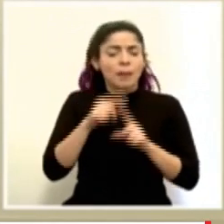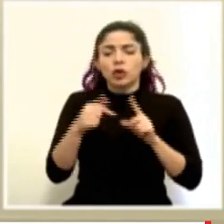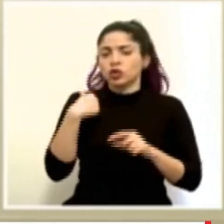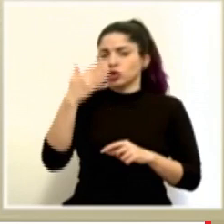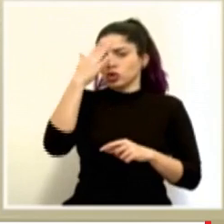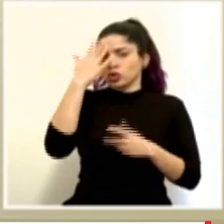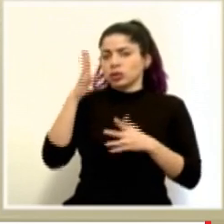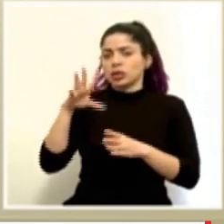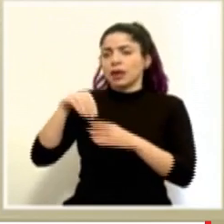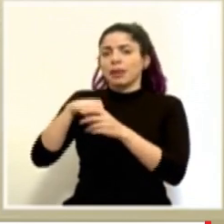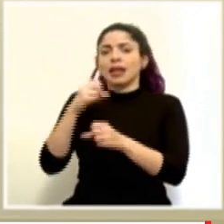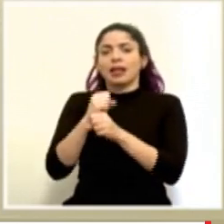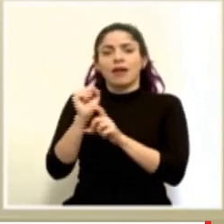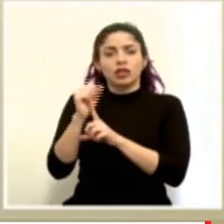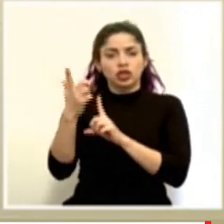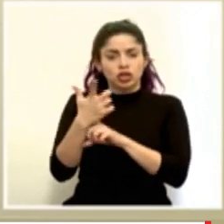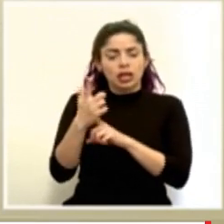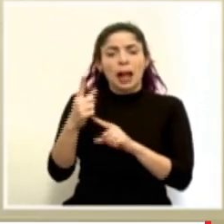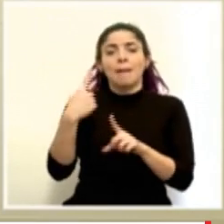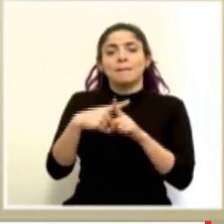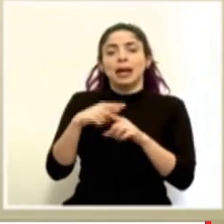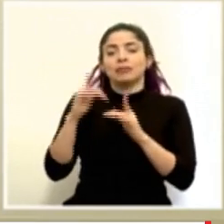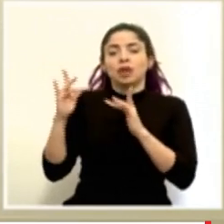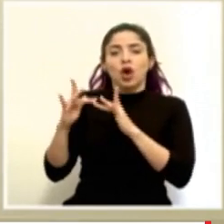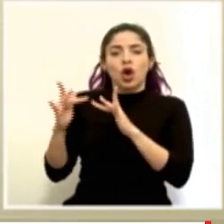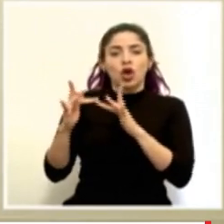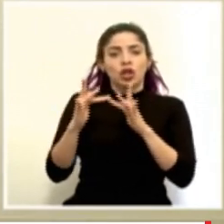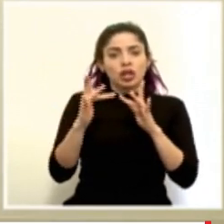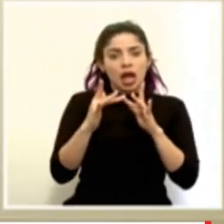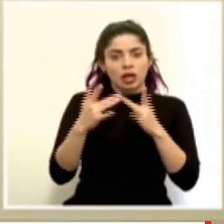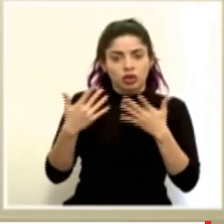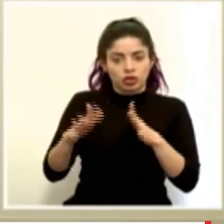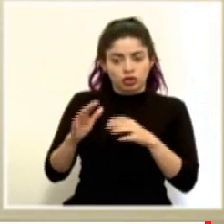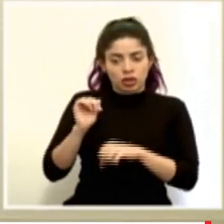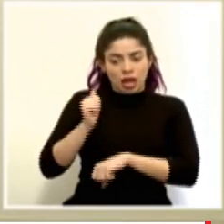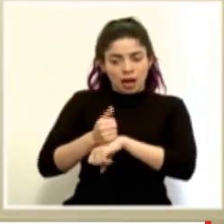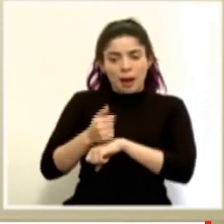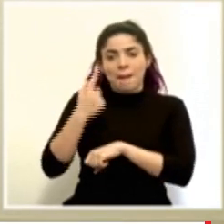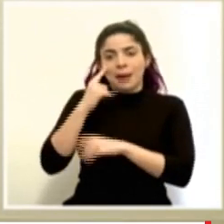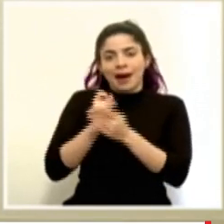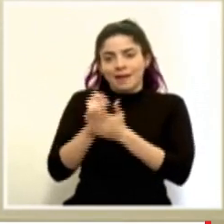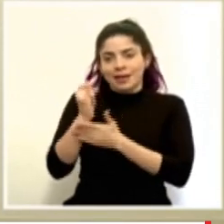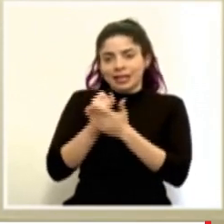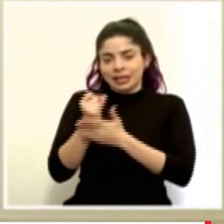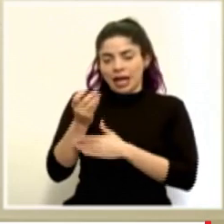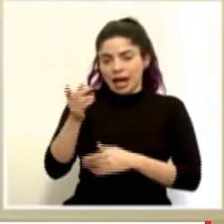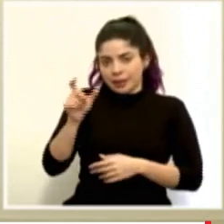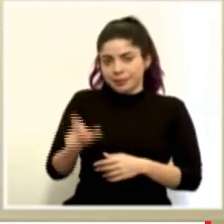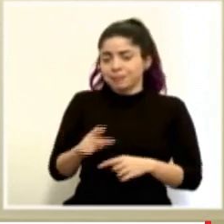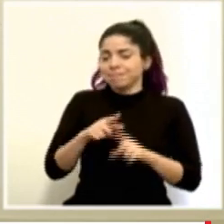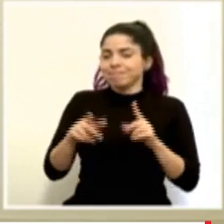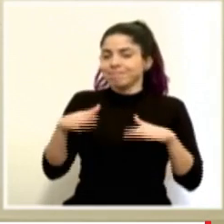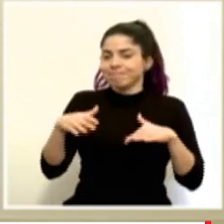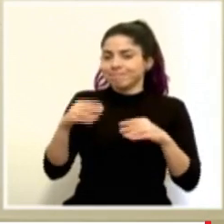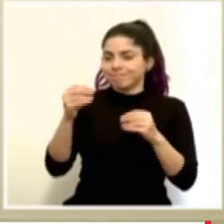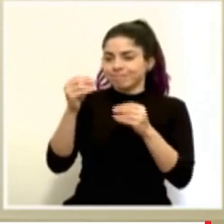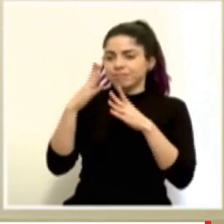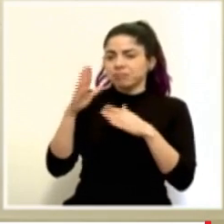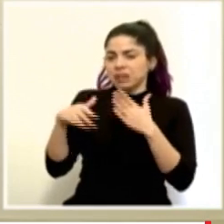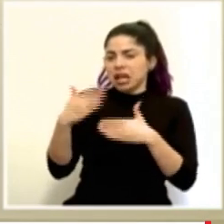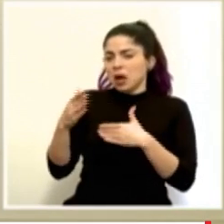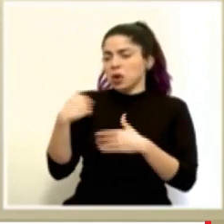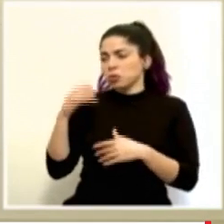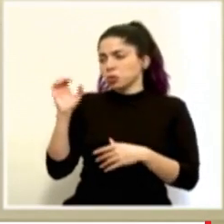hubo intervención de trabajo social y de todas las contactos que se pudieron establecer en ese momento de acuerdo a la investigación que se realizó. Pero no tengo el detalle, tal vez